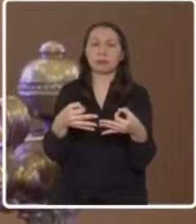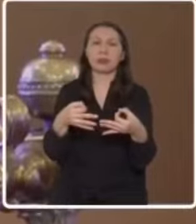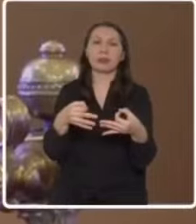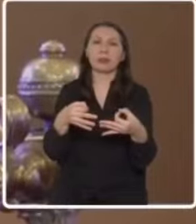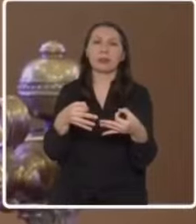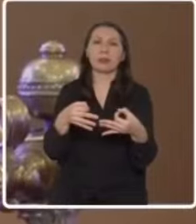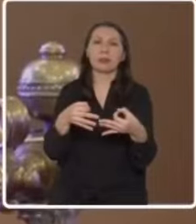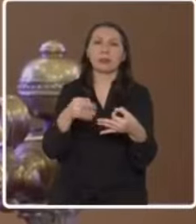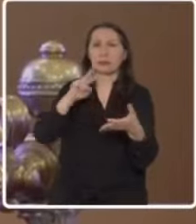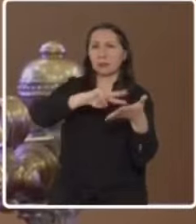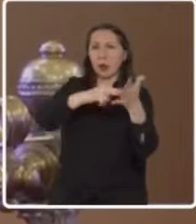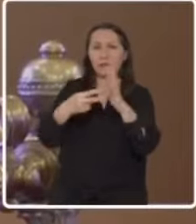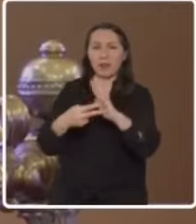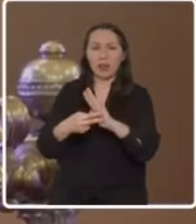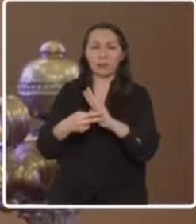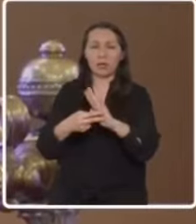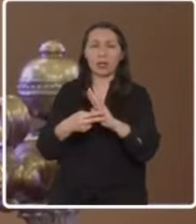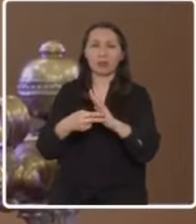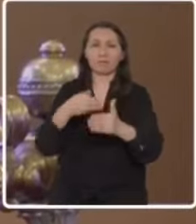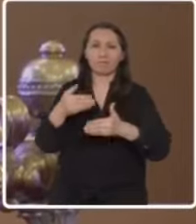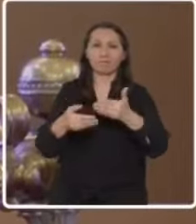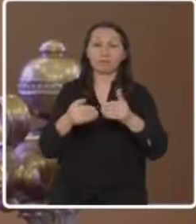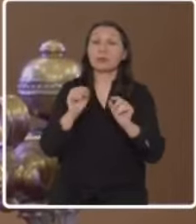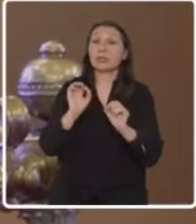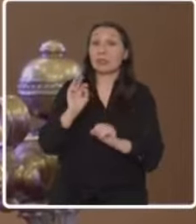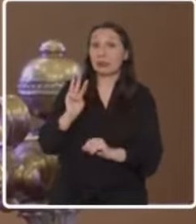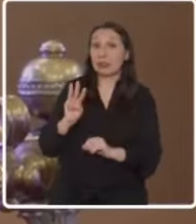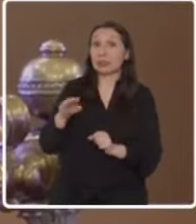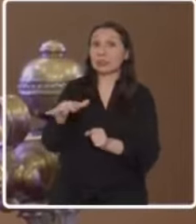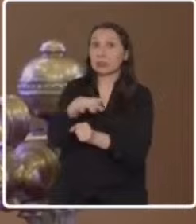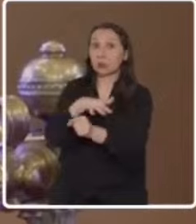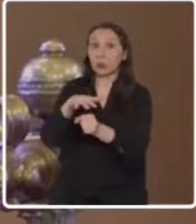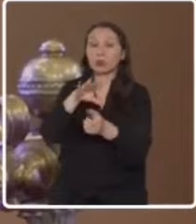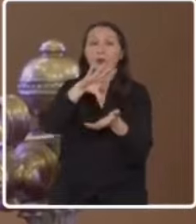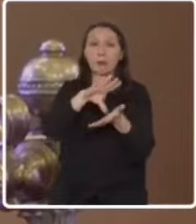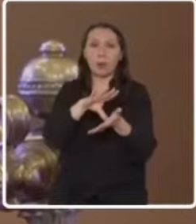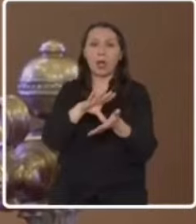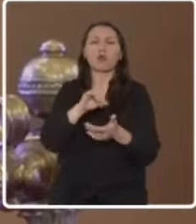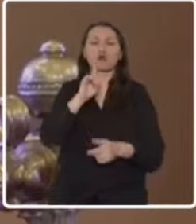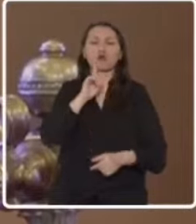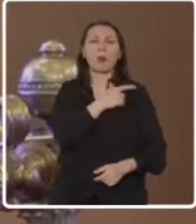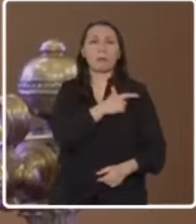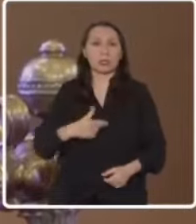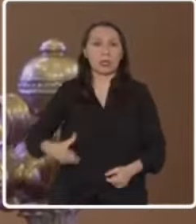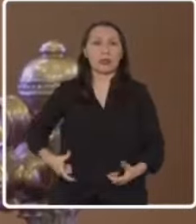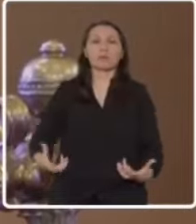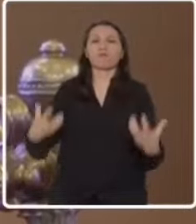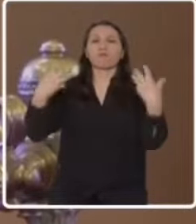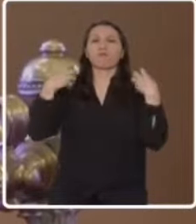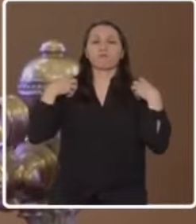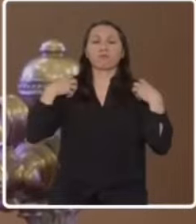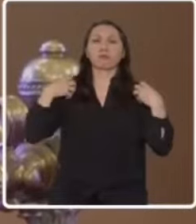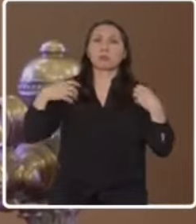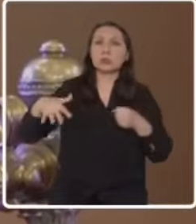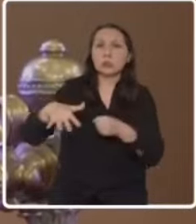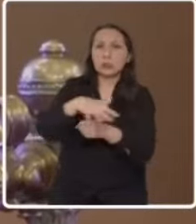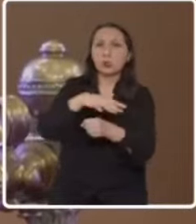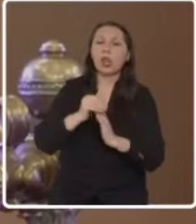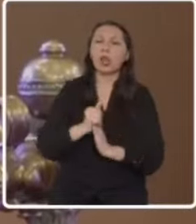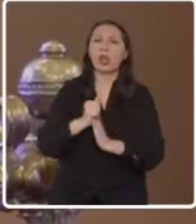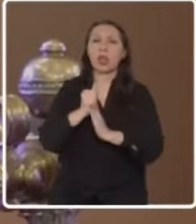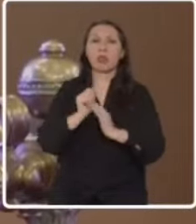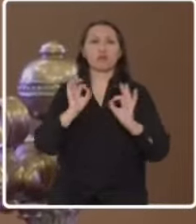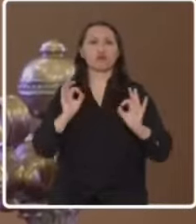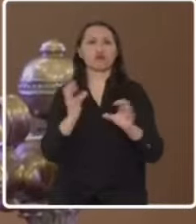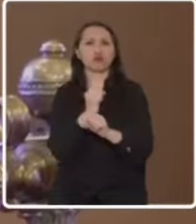la adversidad. Y en esos tres hechos, nuestro país tuvo un presidente que se hizo cargo de la situación y lideró